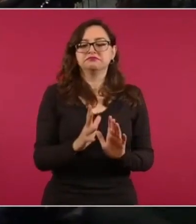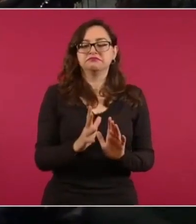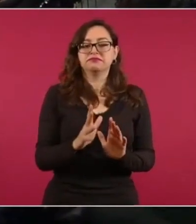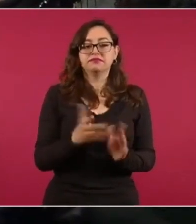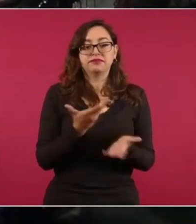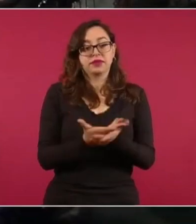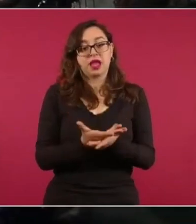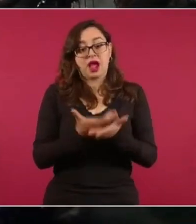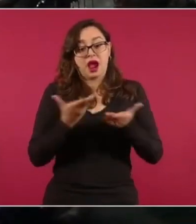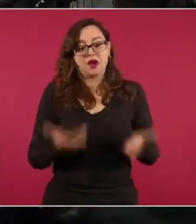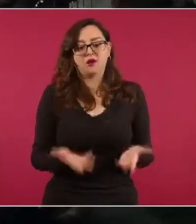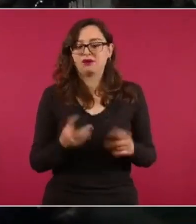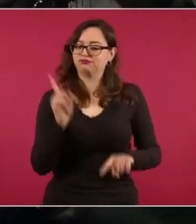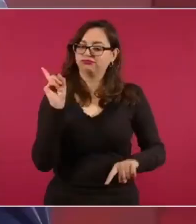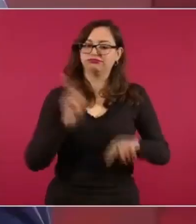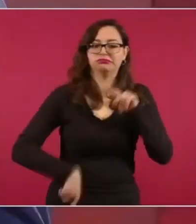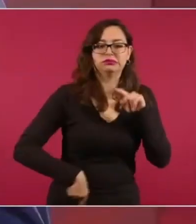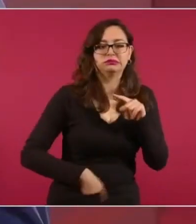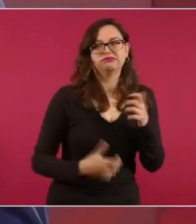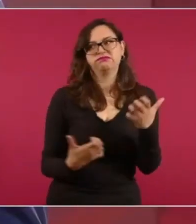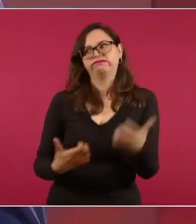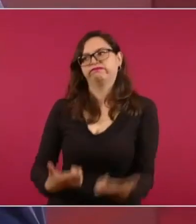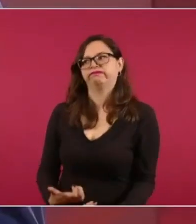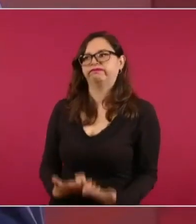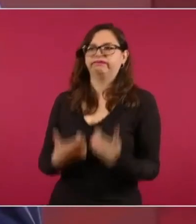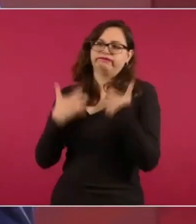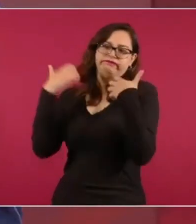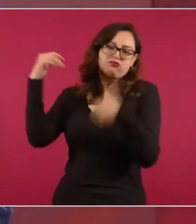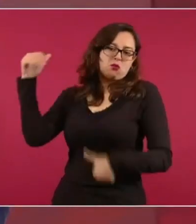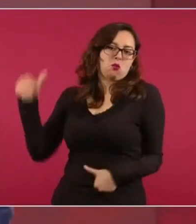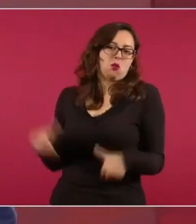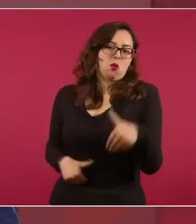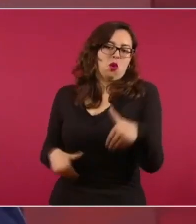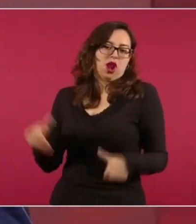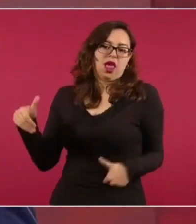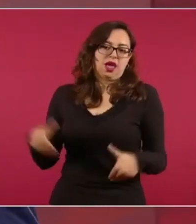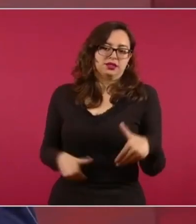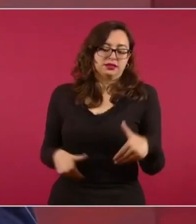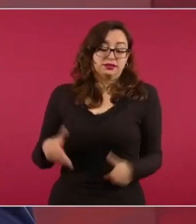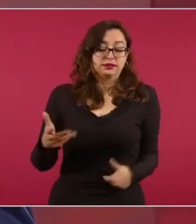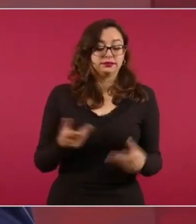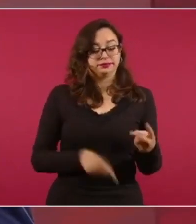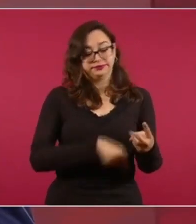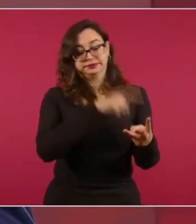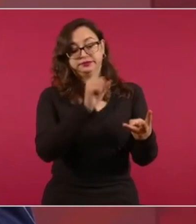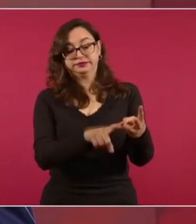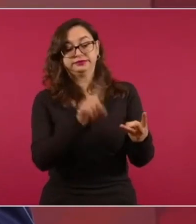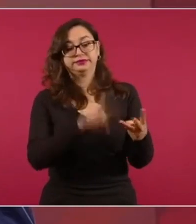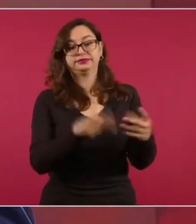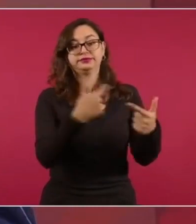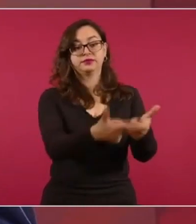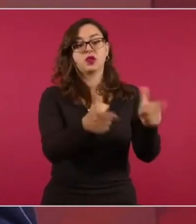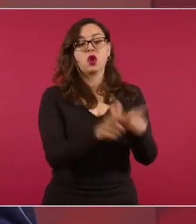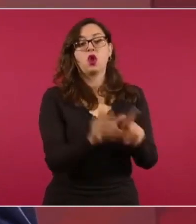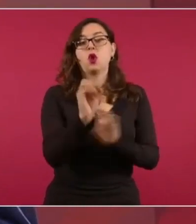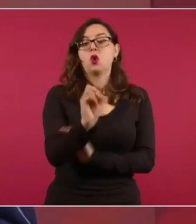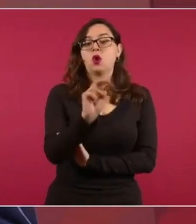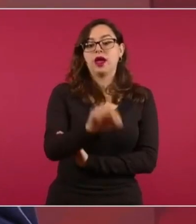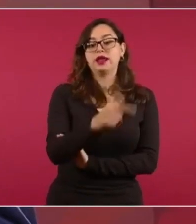integrantes de las organizaciones sociales que recibían dinero del gobierno,